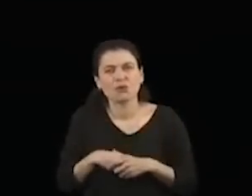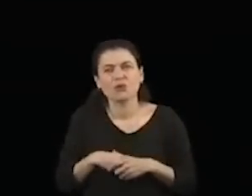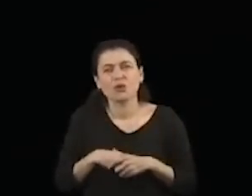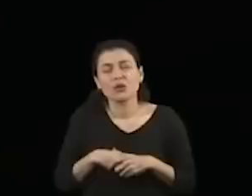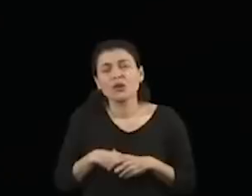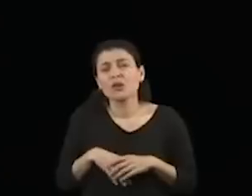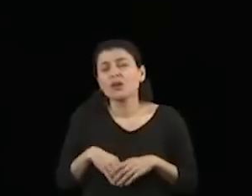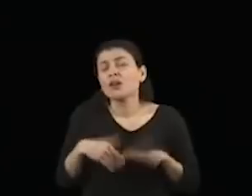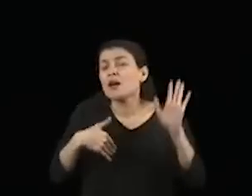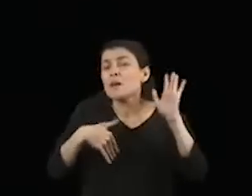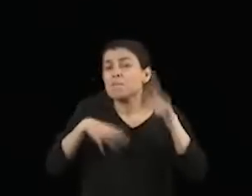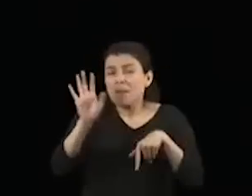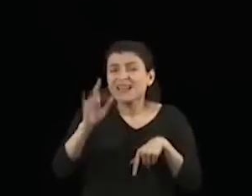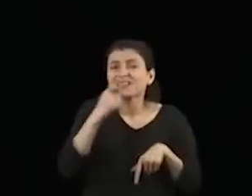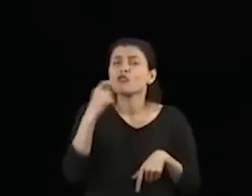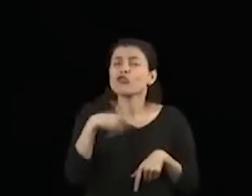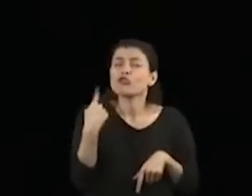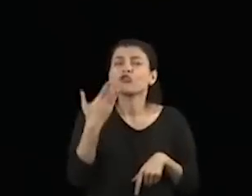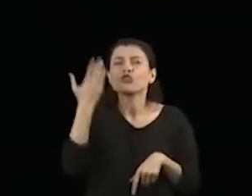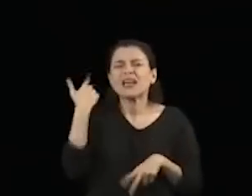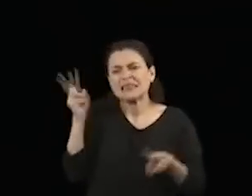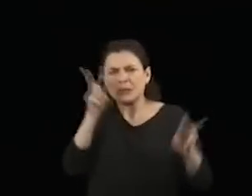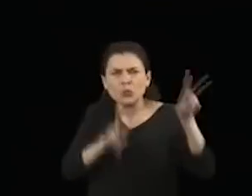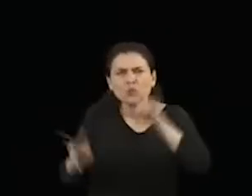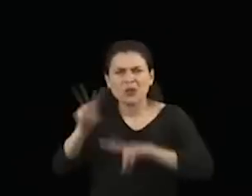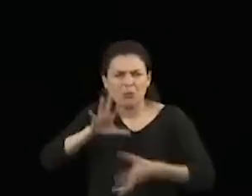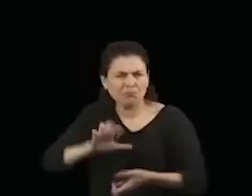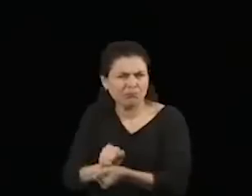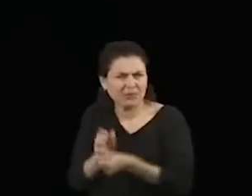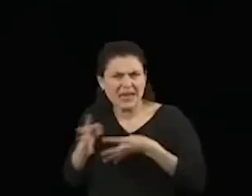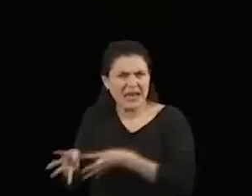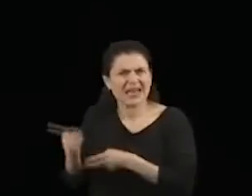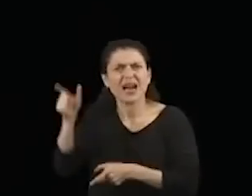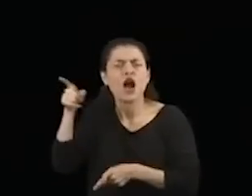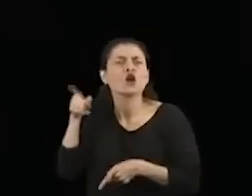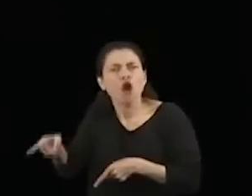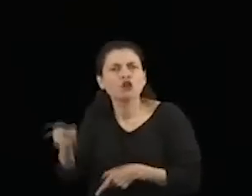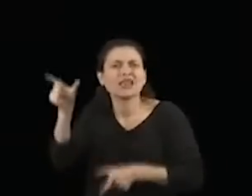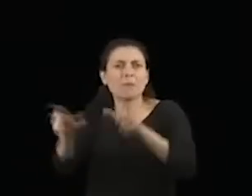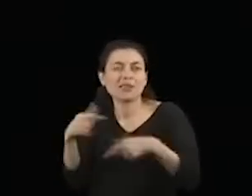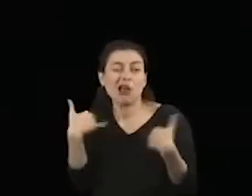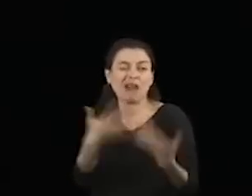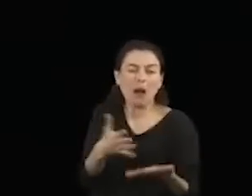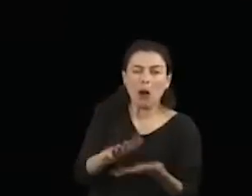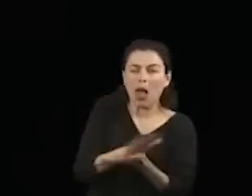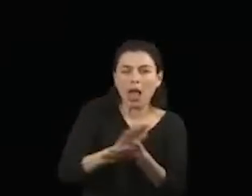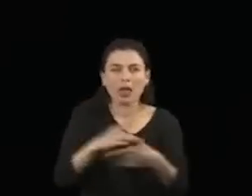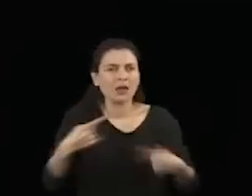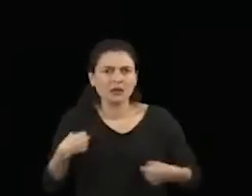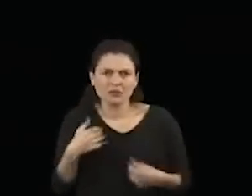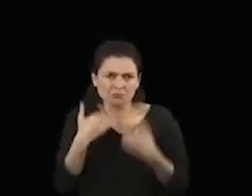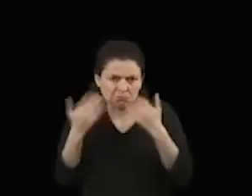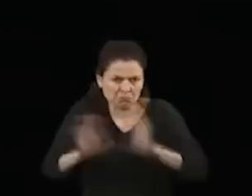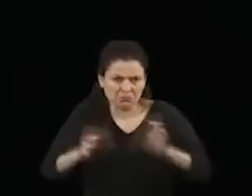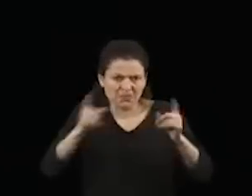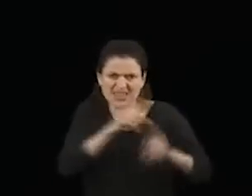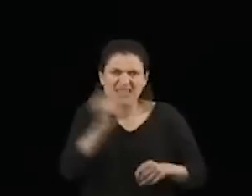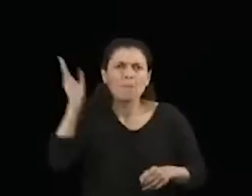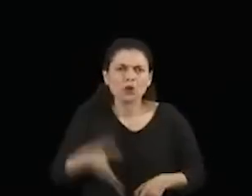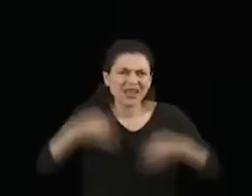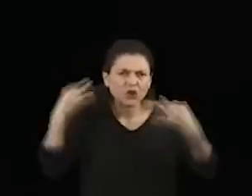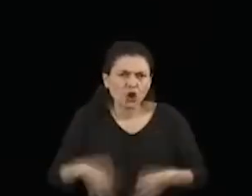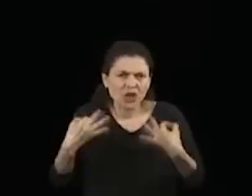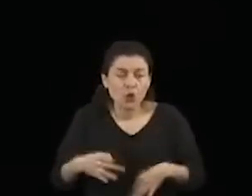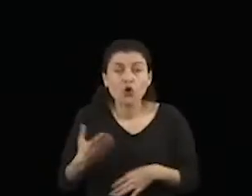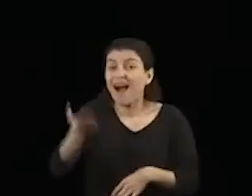cosas y privilegios que queríamos terminar con la política, cosa que voy a avanzar igual, no me importa nada. Ayer, digamos, los